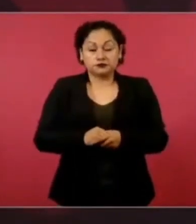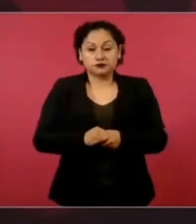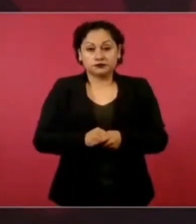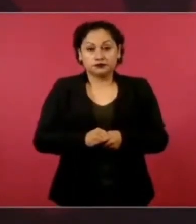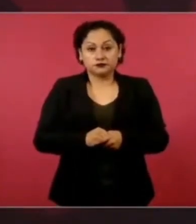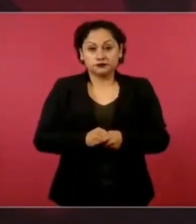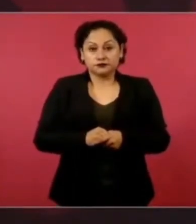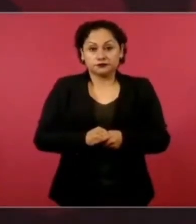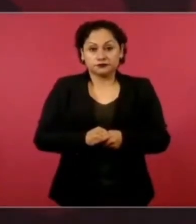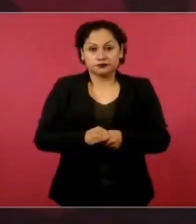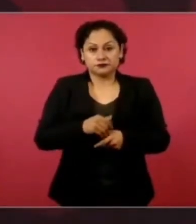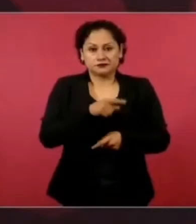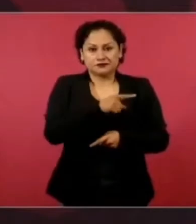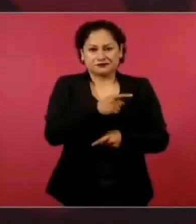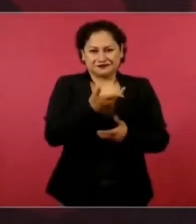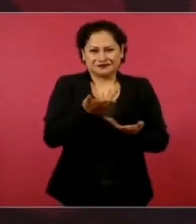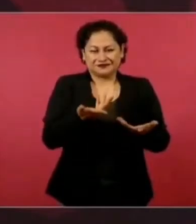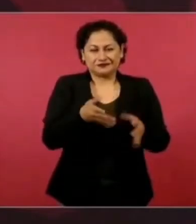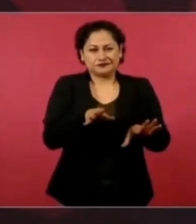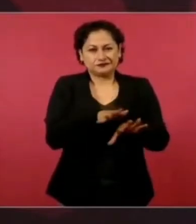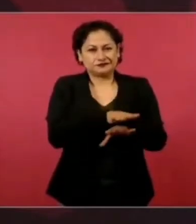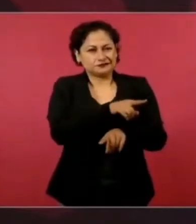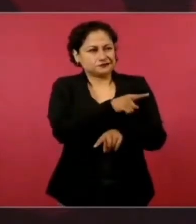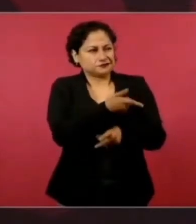un bodrio.